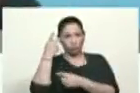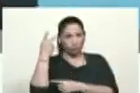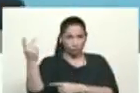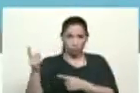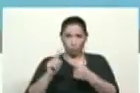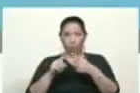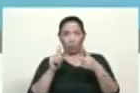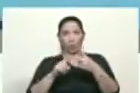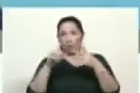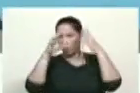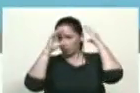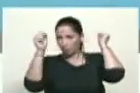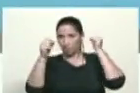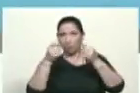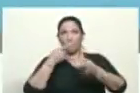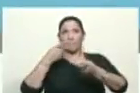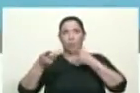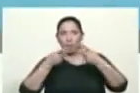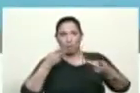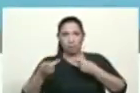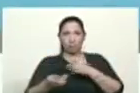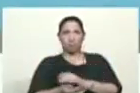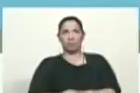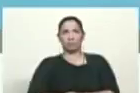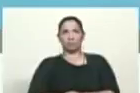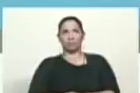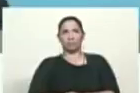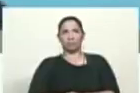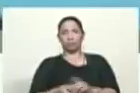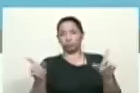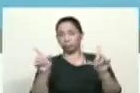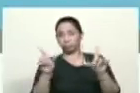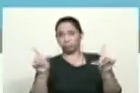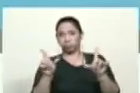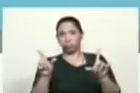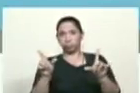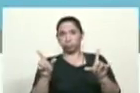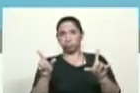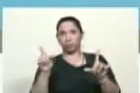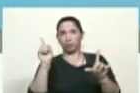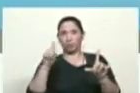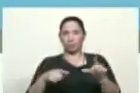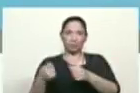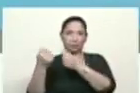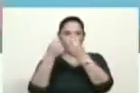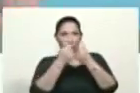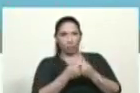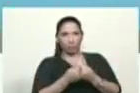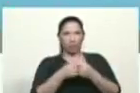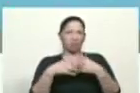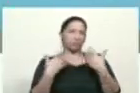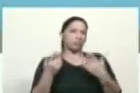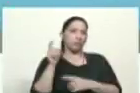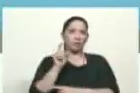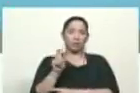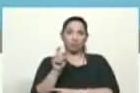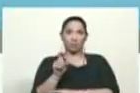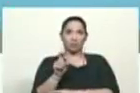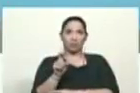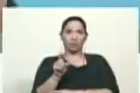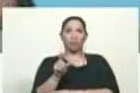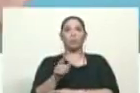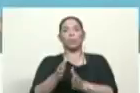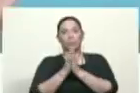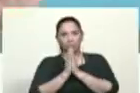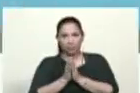en lo diplomático, en lo político, en lo mediático y además en lo económico. ¿Qué necesitamos? Que levanten ese